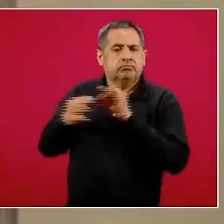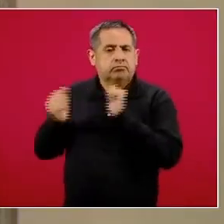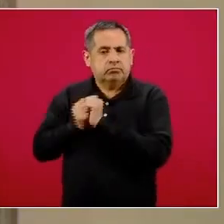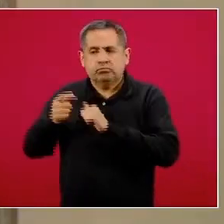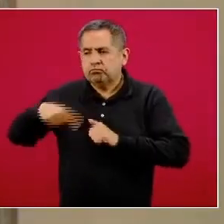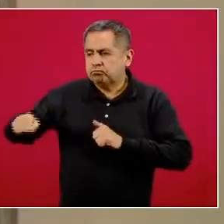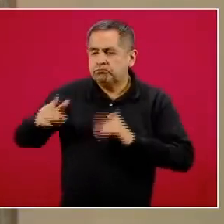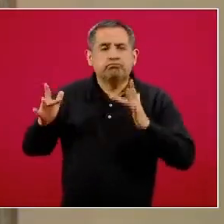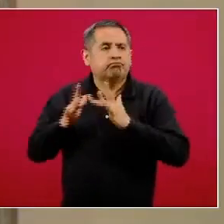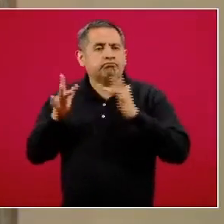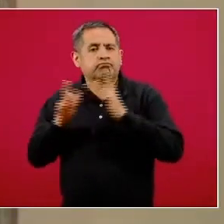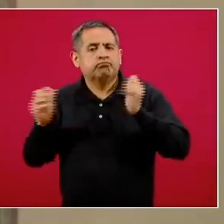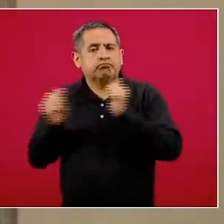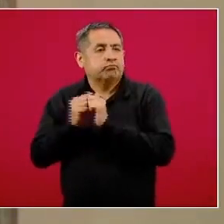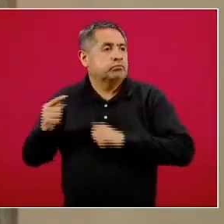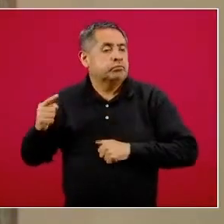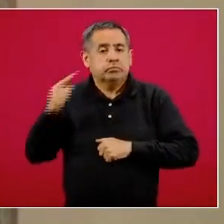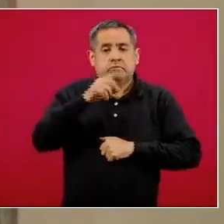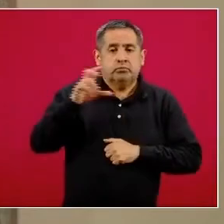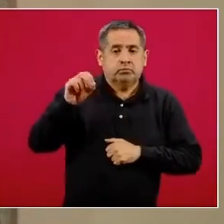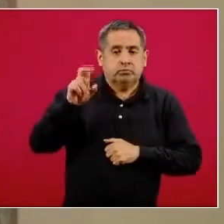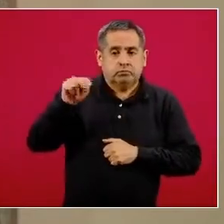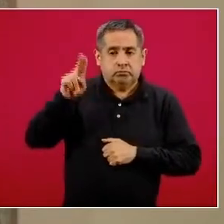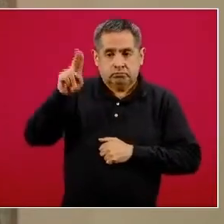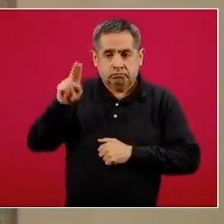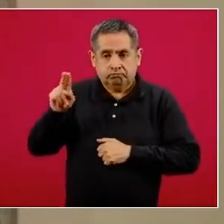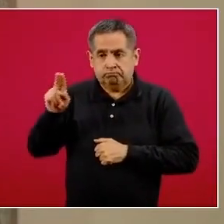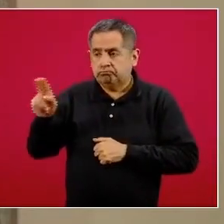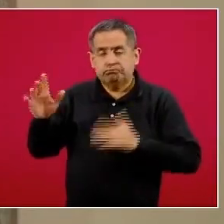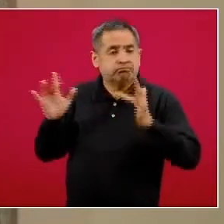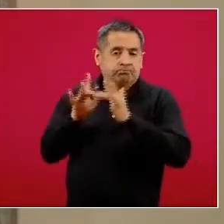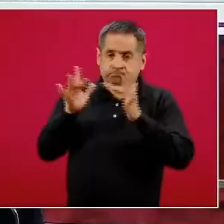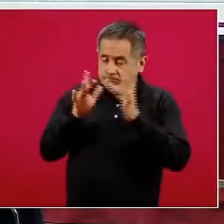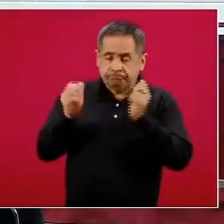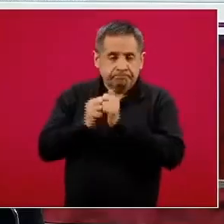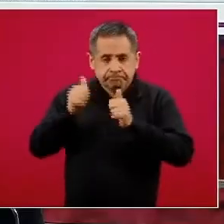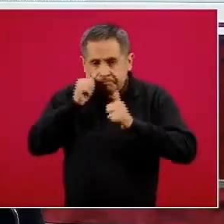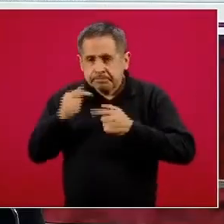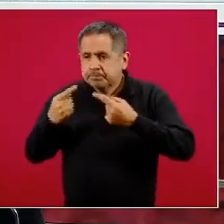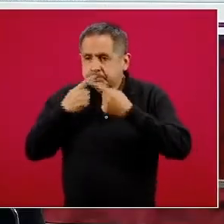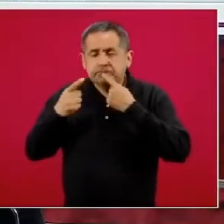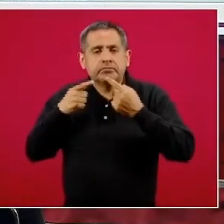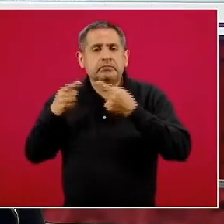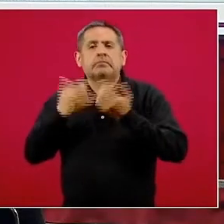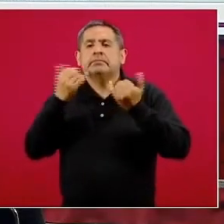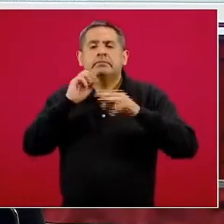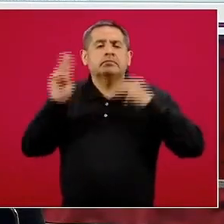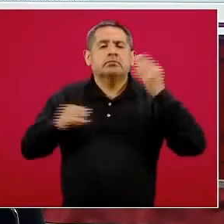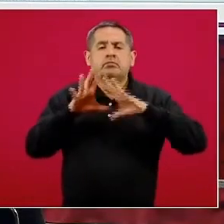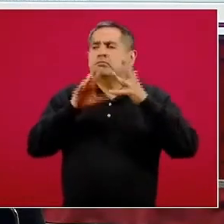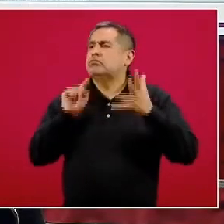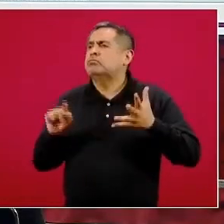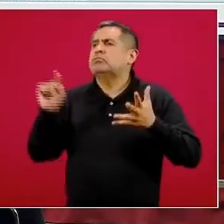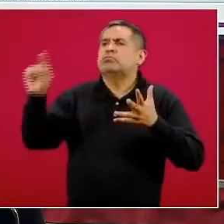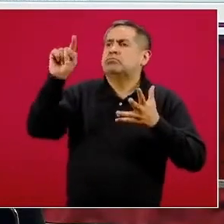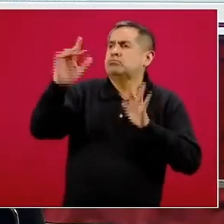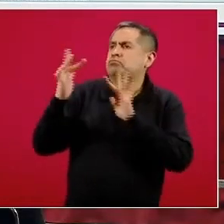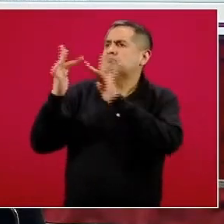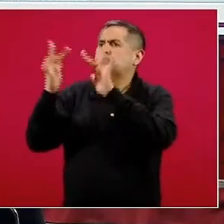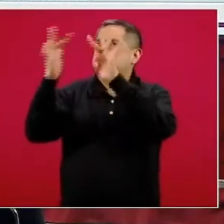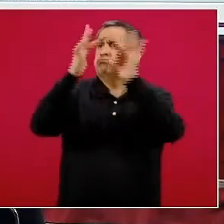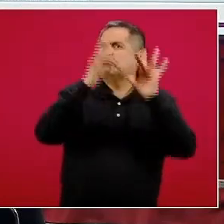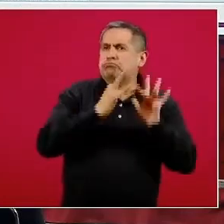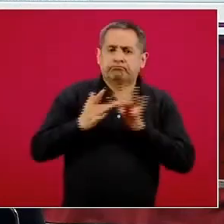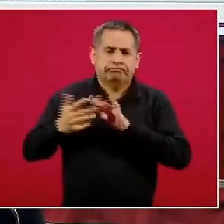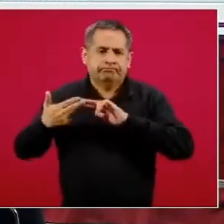tener alguna comunicación con la Organización Mundial de la Salud y con los diferentes puntos focales a través de los